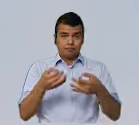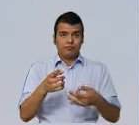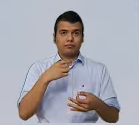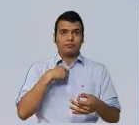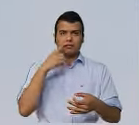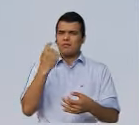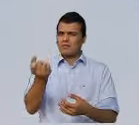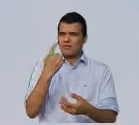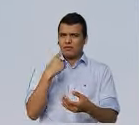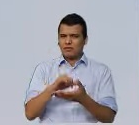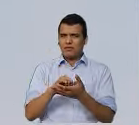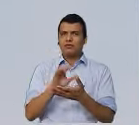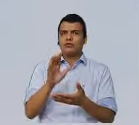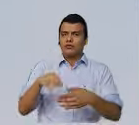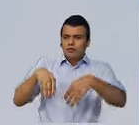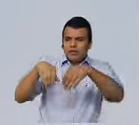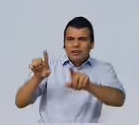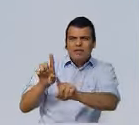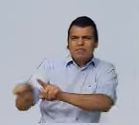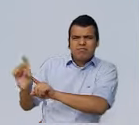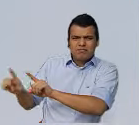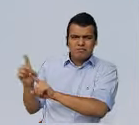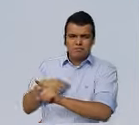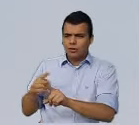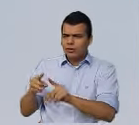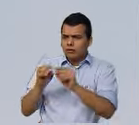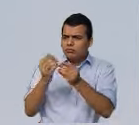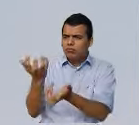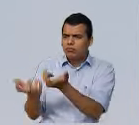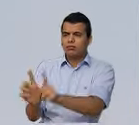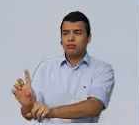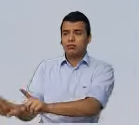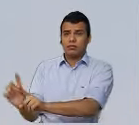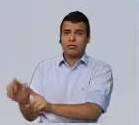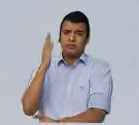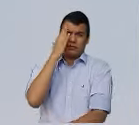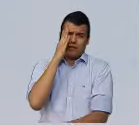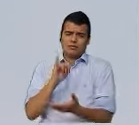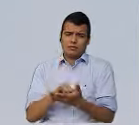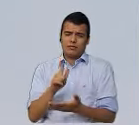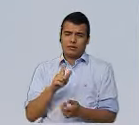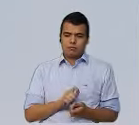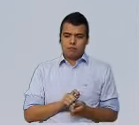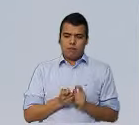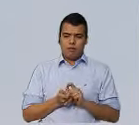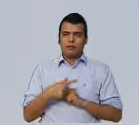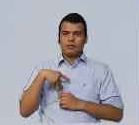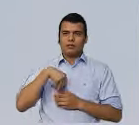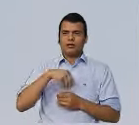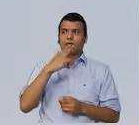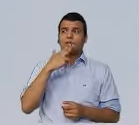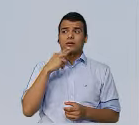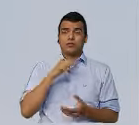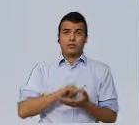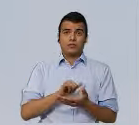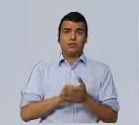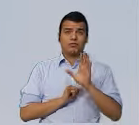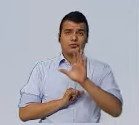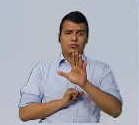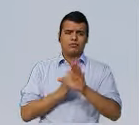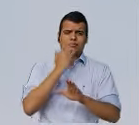tu pregunta sobre las harinas, realmente las harinas sí se convierten en azúcares en el cuerpo.